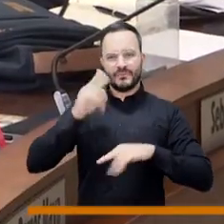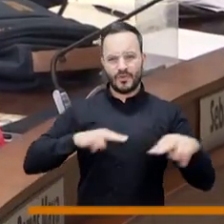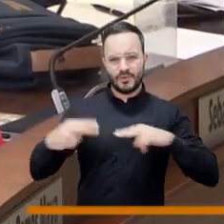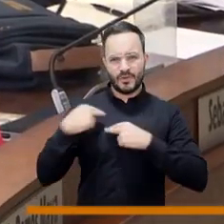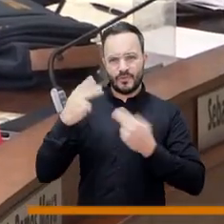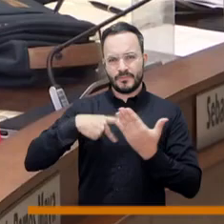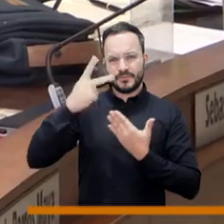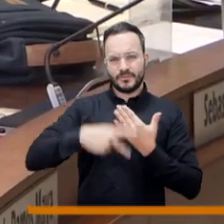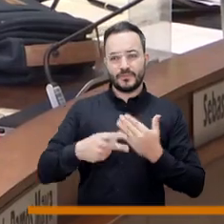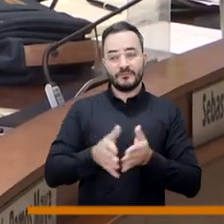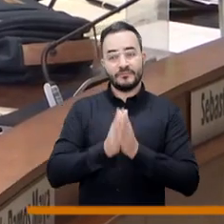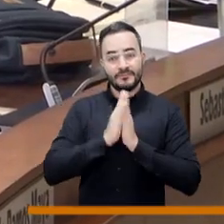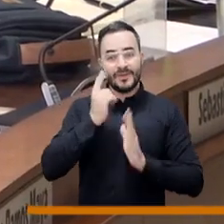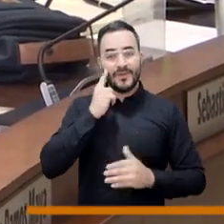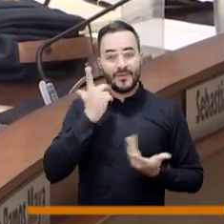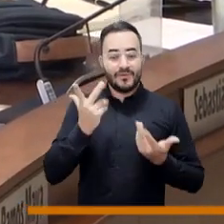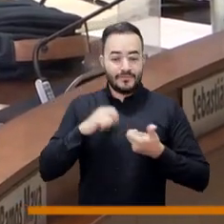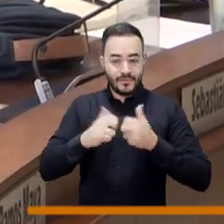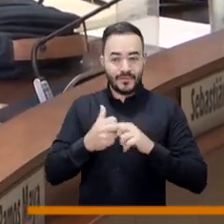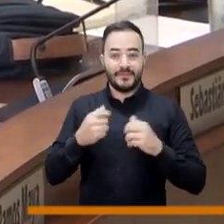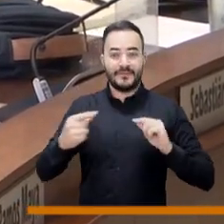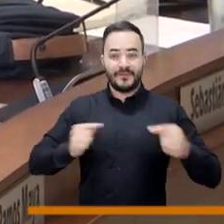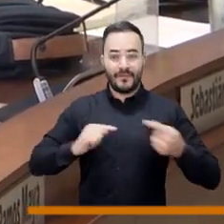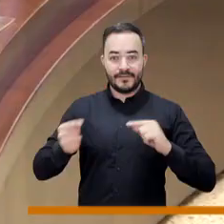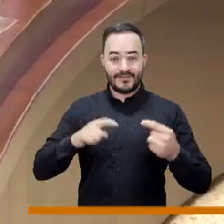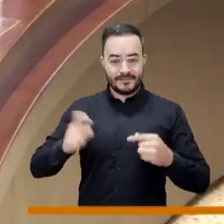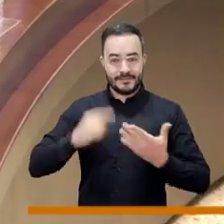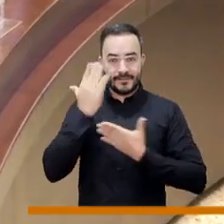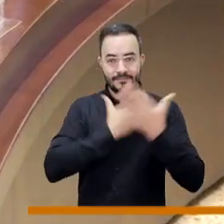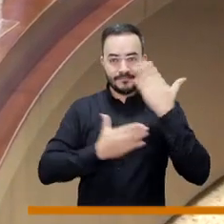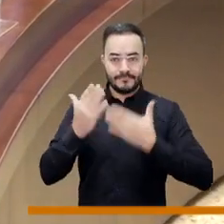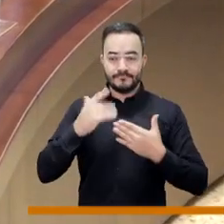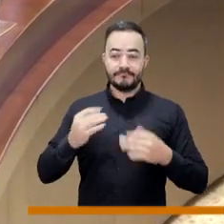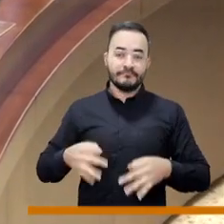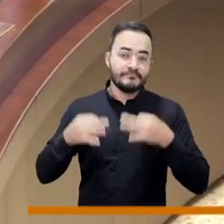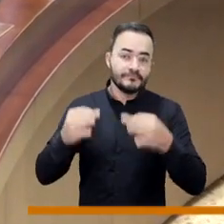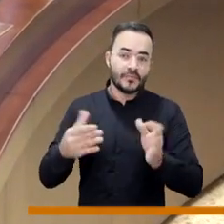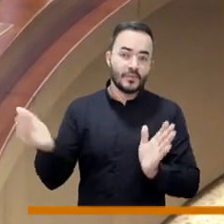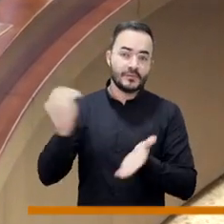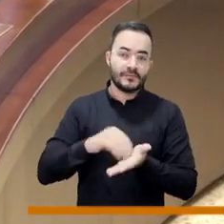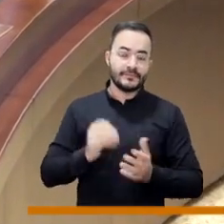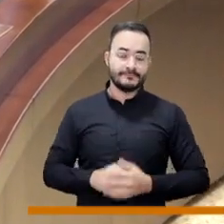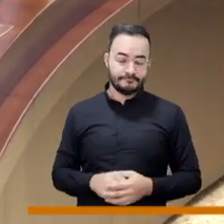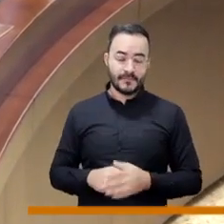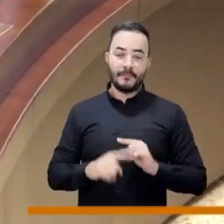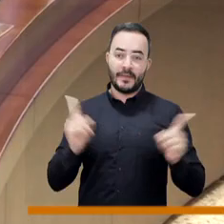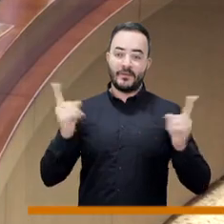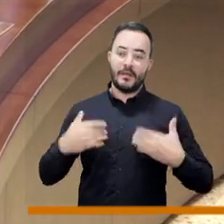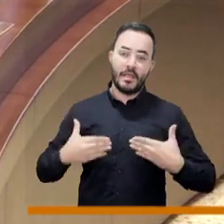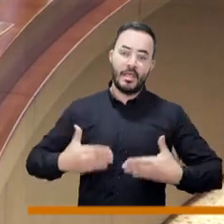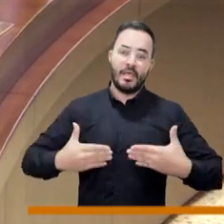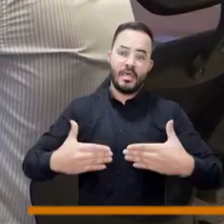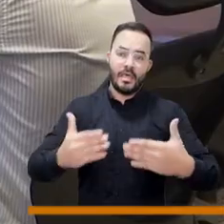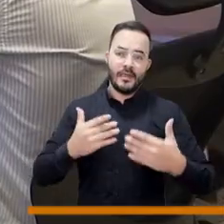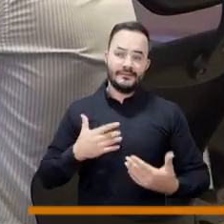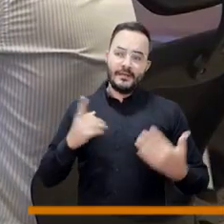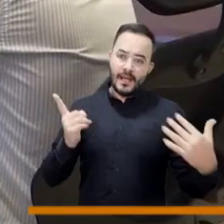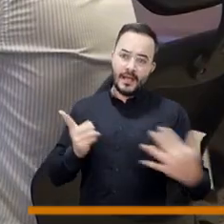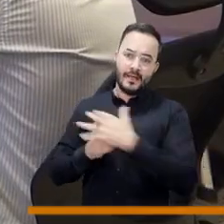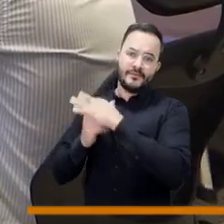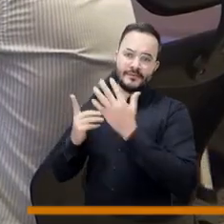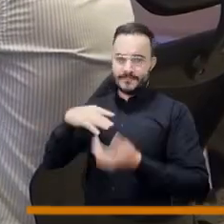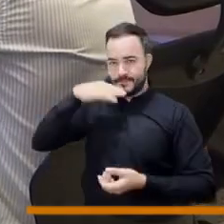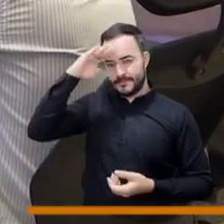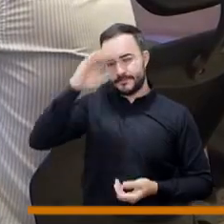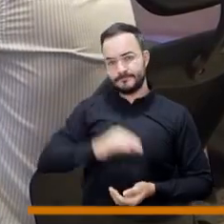el coordinador de ponentes llamó la atención sobre la necesidad de atender este debate, reprogramarlo lo antes posible y no